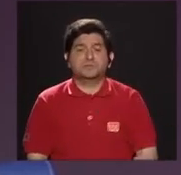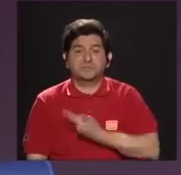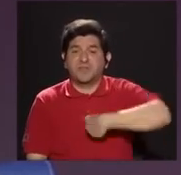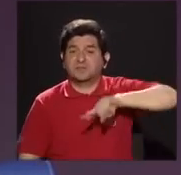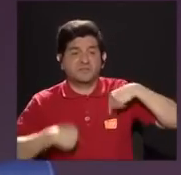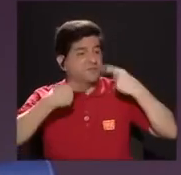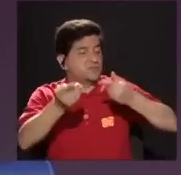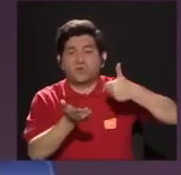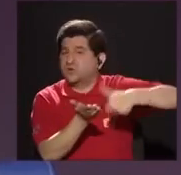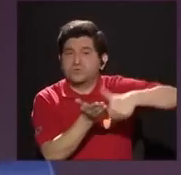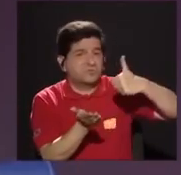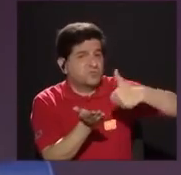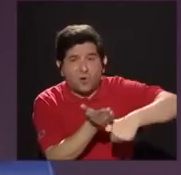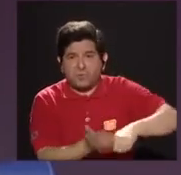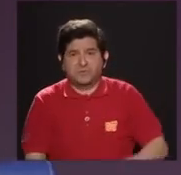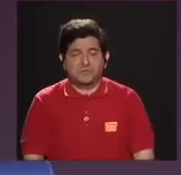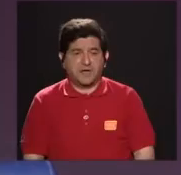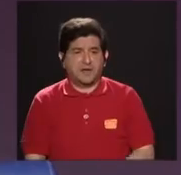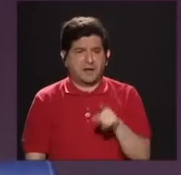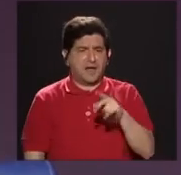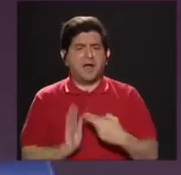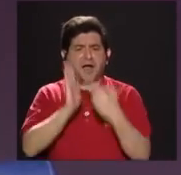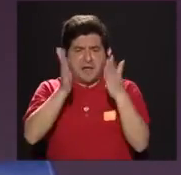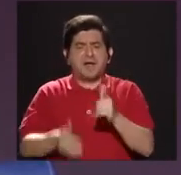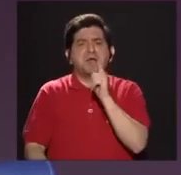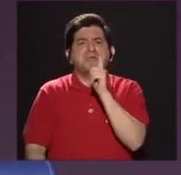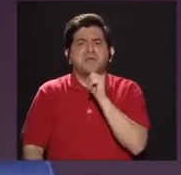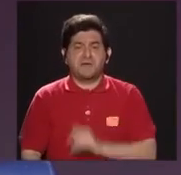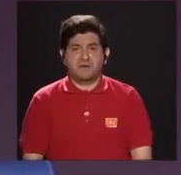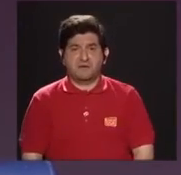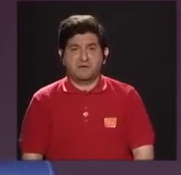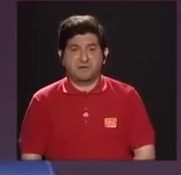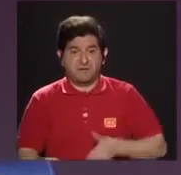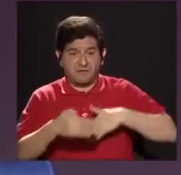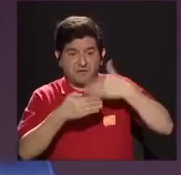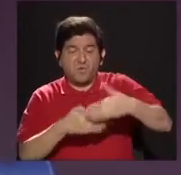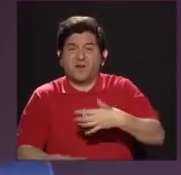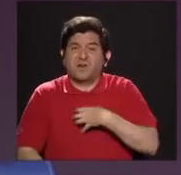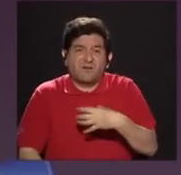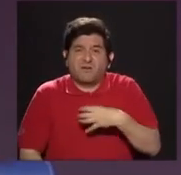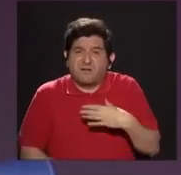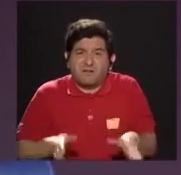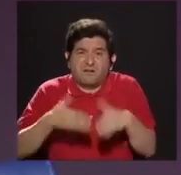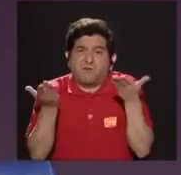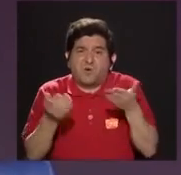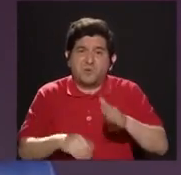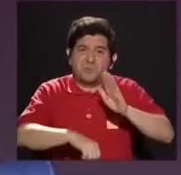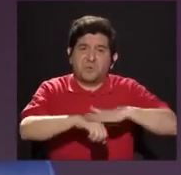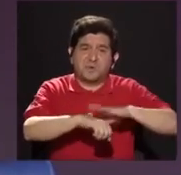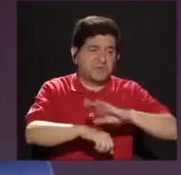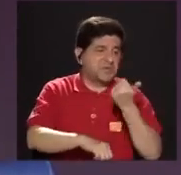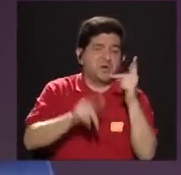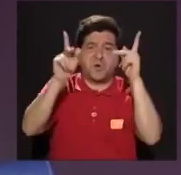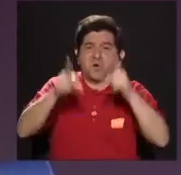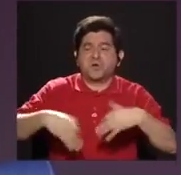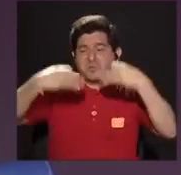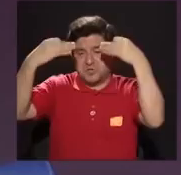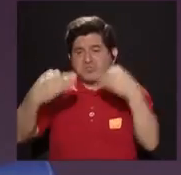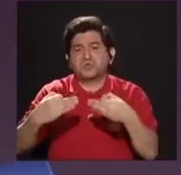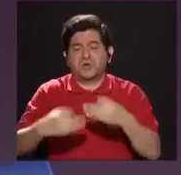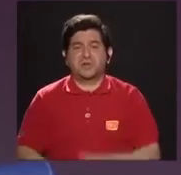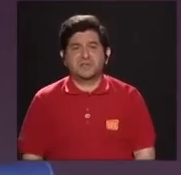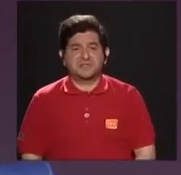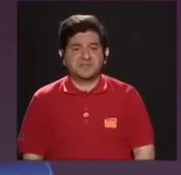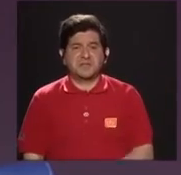decidimos votando quiénes son nuestros representantes, ¿cómo les vamos a llegar a reclamar si dejamos que otros decidieran quiénes van a